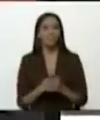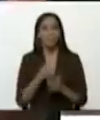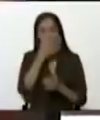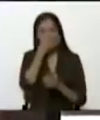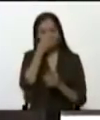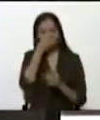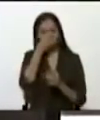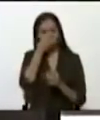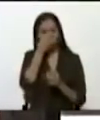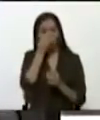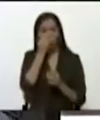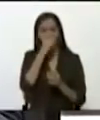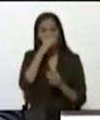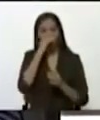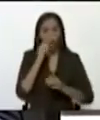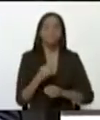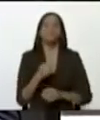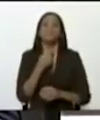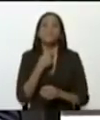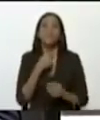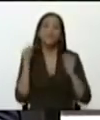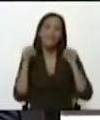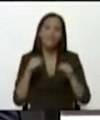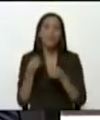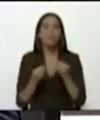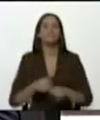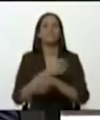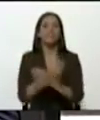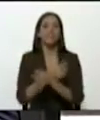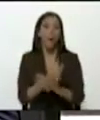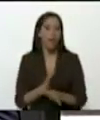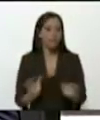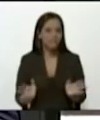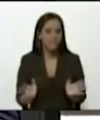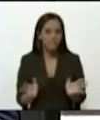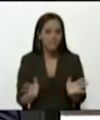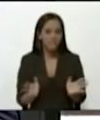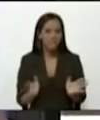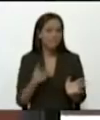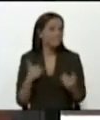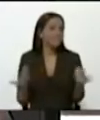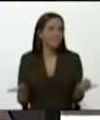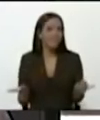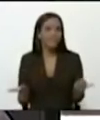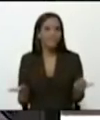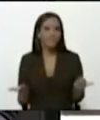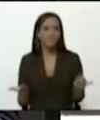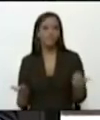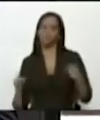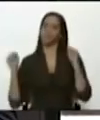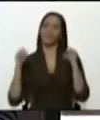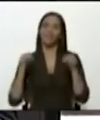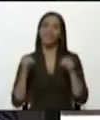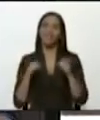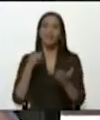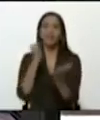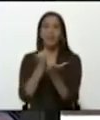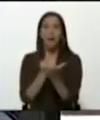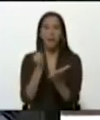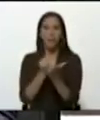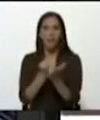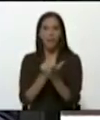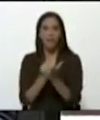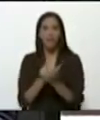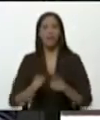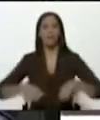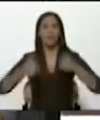hable. ¿Te gusta así o más sensual, bebé? aquí están poniendo a prueba a más de